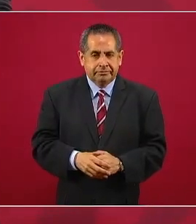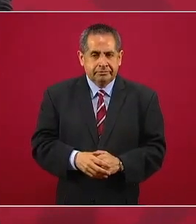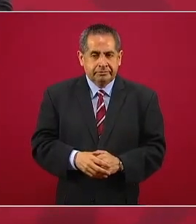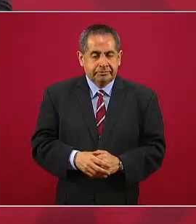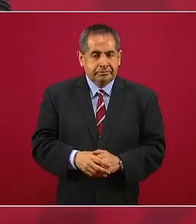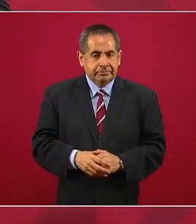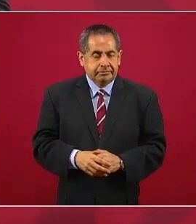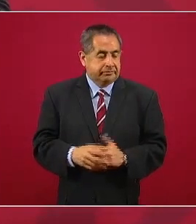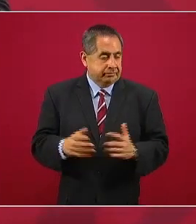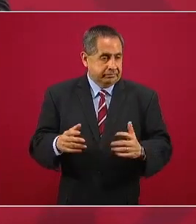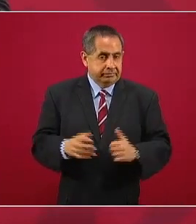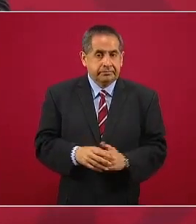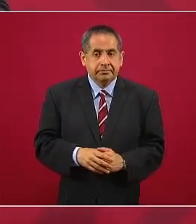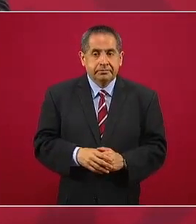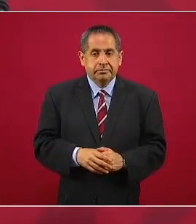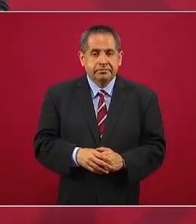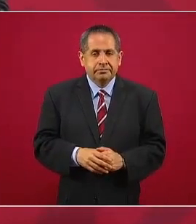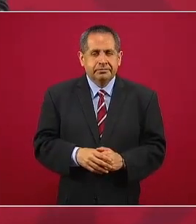Entonces,